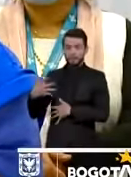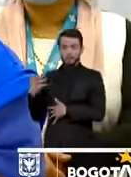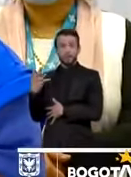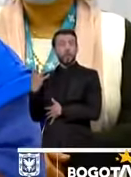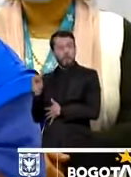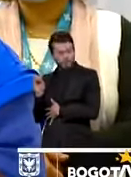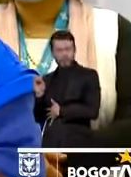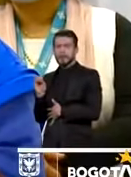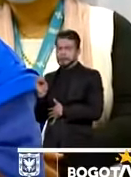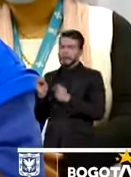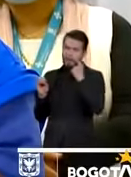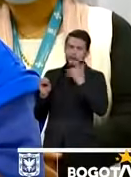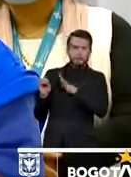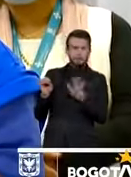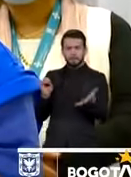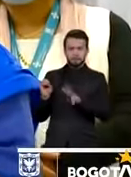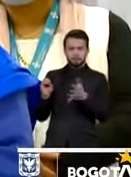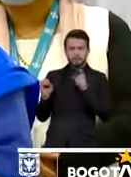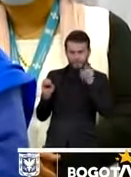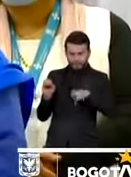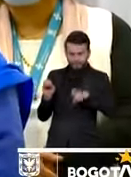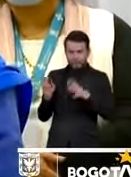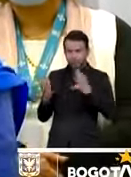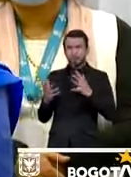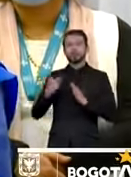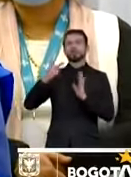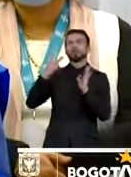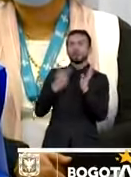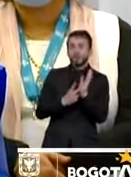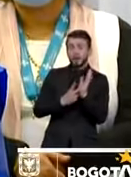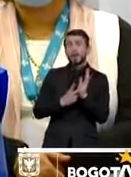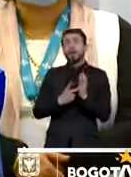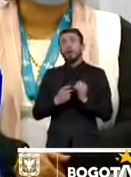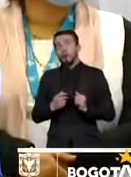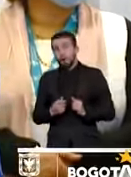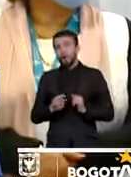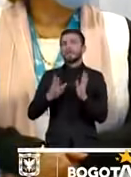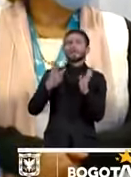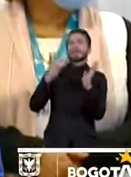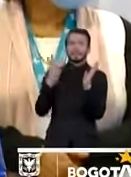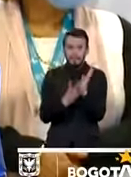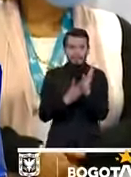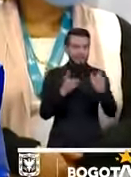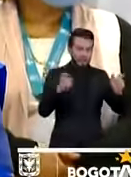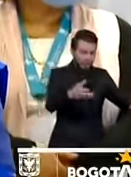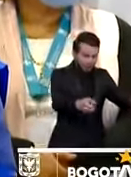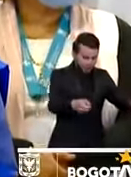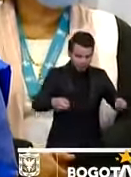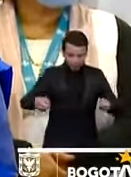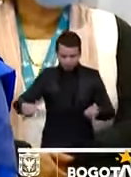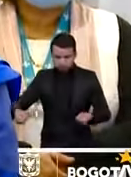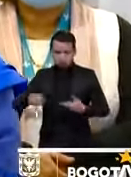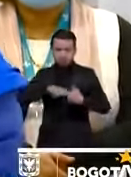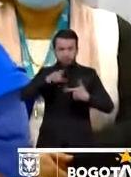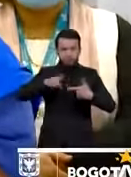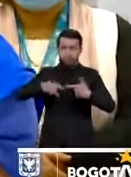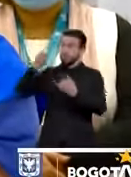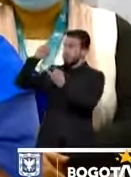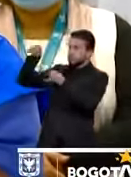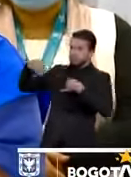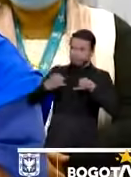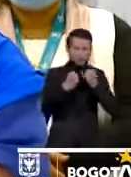cálculos nuestros nos hablan de la necesidad de 2.000 y hasta 3.000 unidades de cuidados intensivos para atender